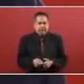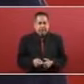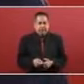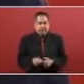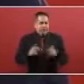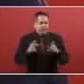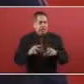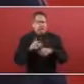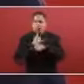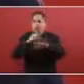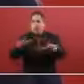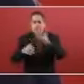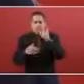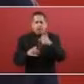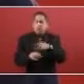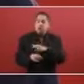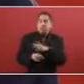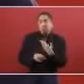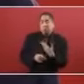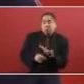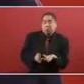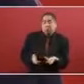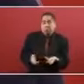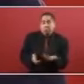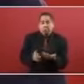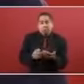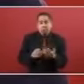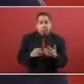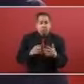Nada, se veía normal. ¿Qué